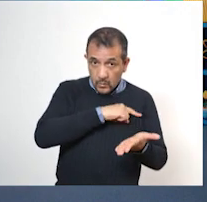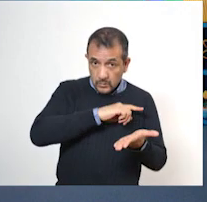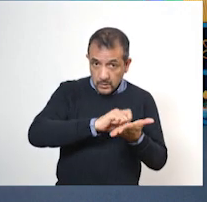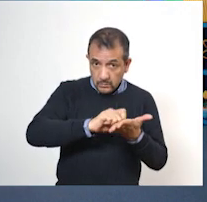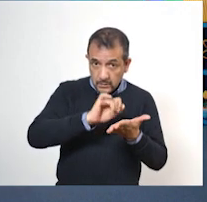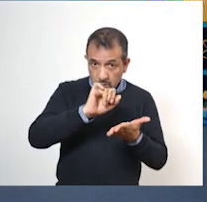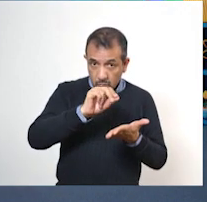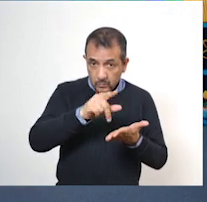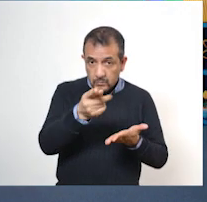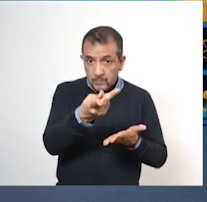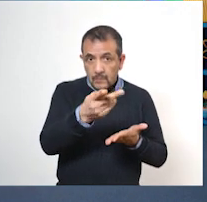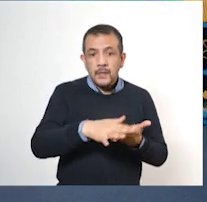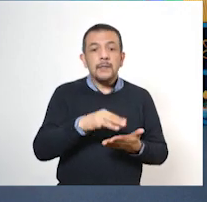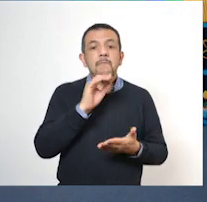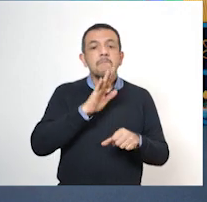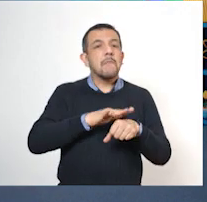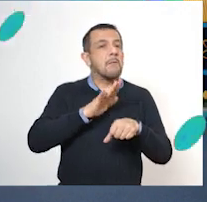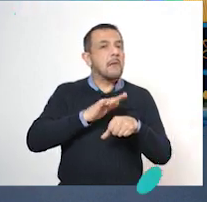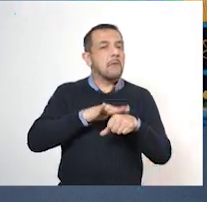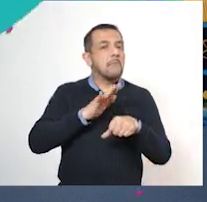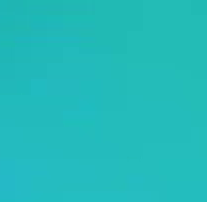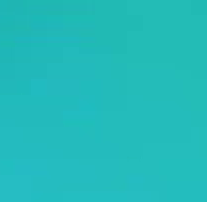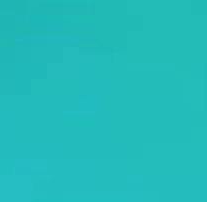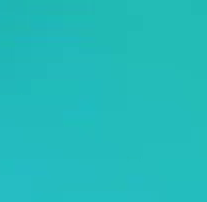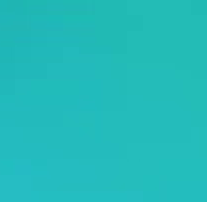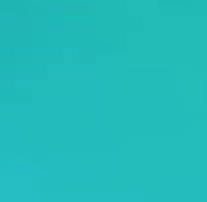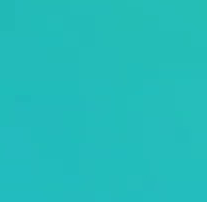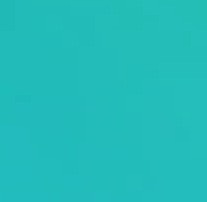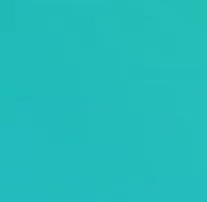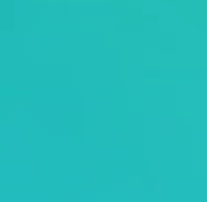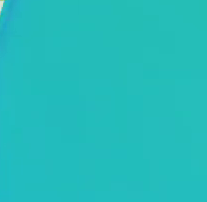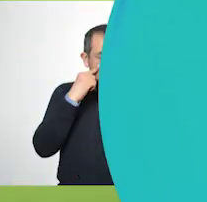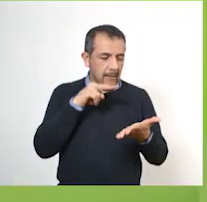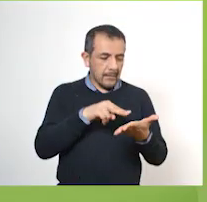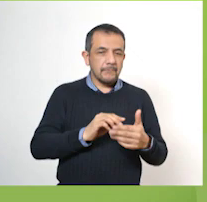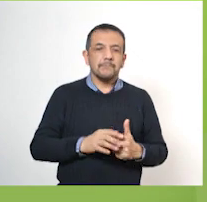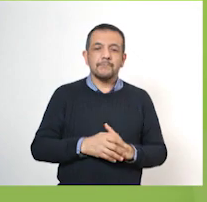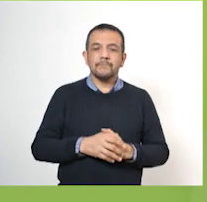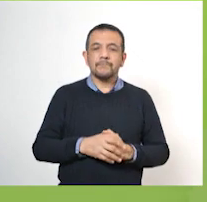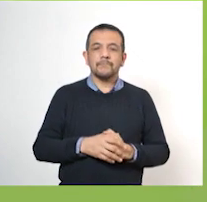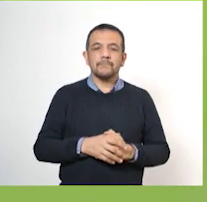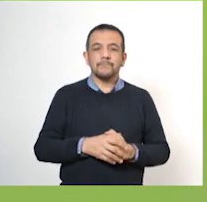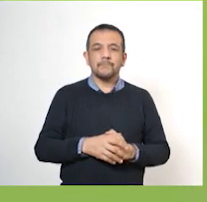de vida saludable? Ahora sí tenemos más herramientas, ¿eh?